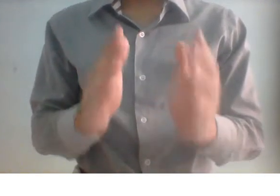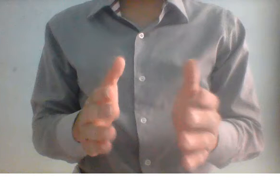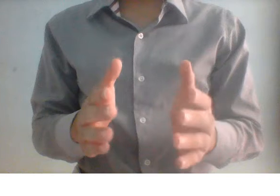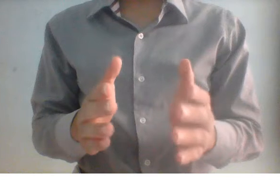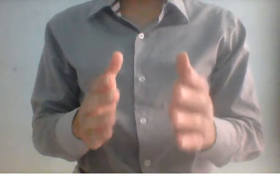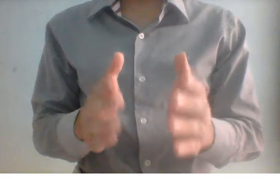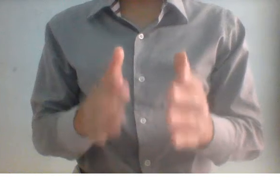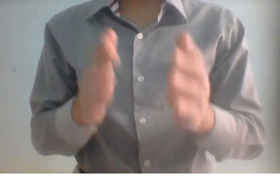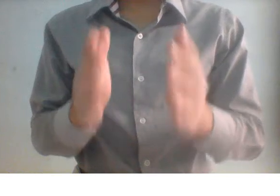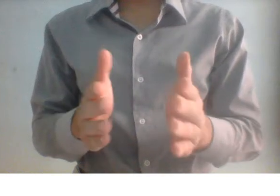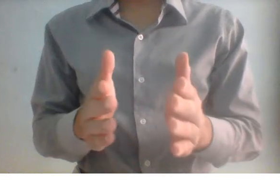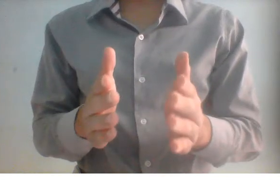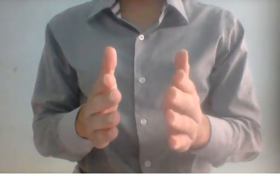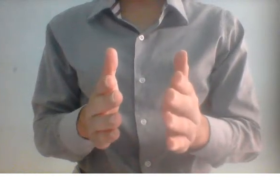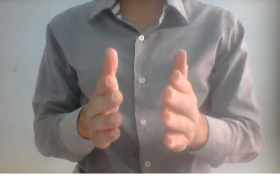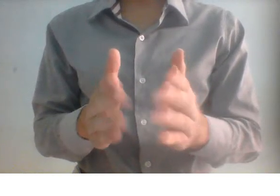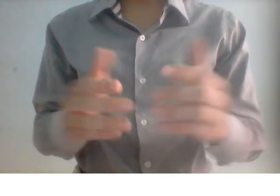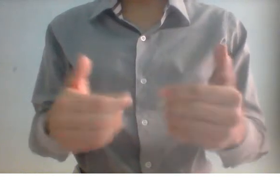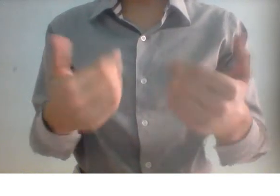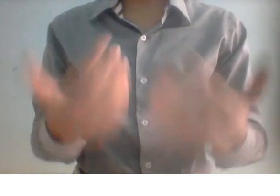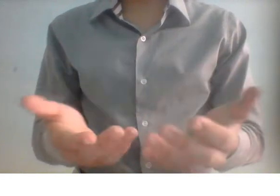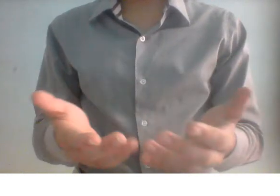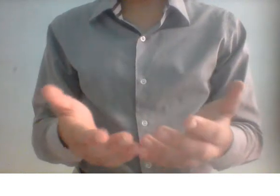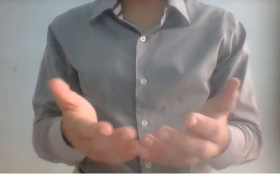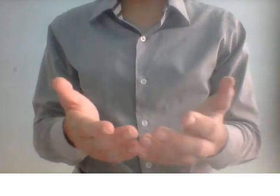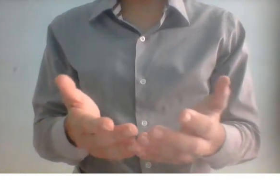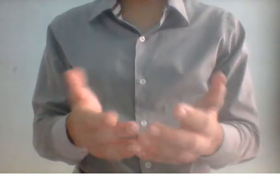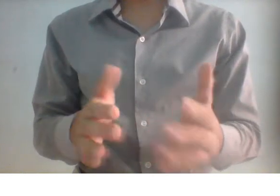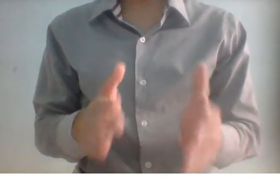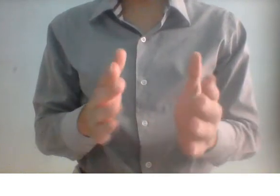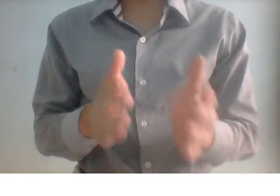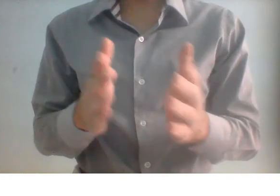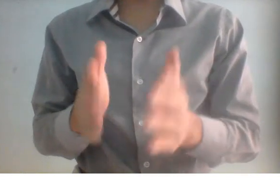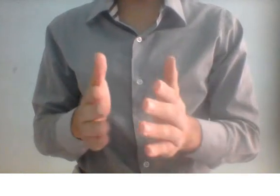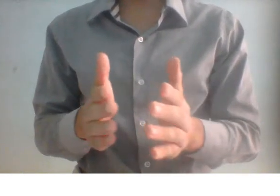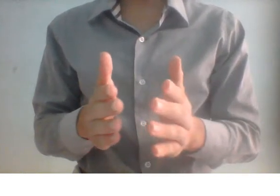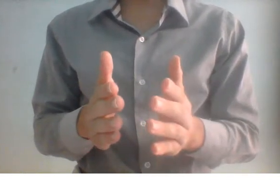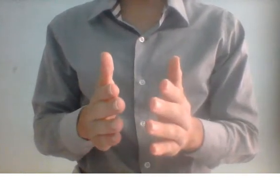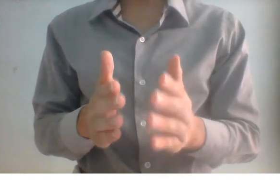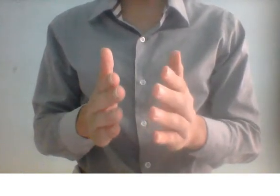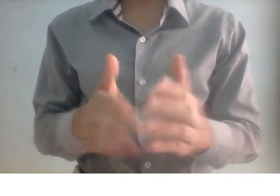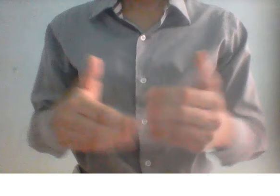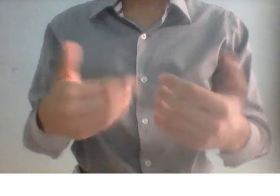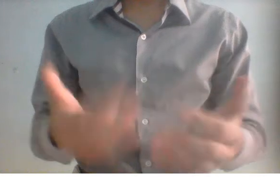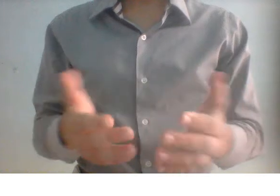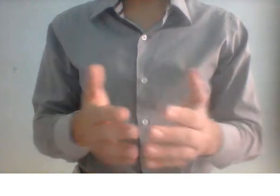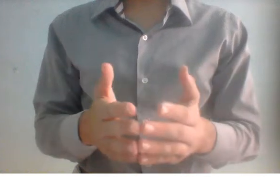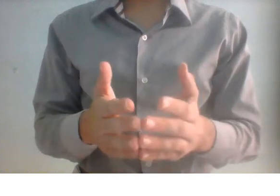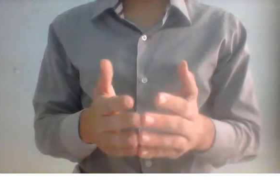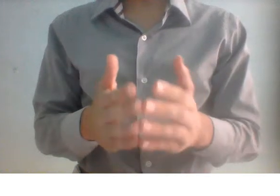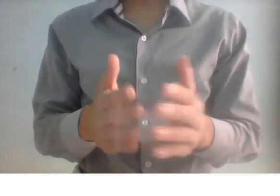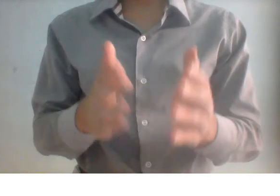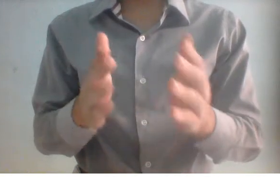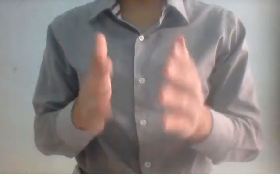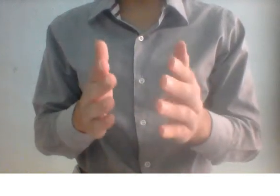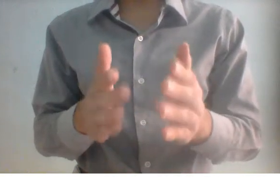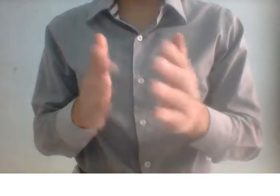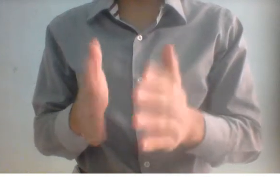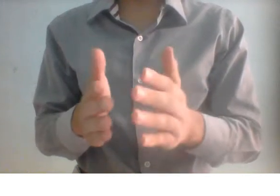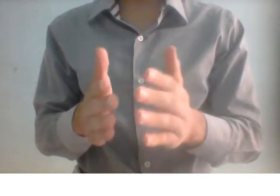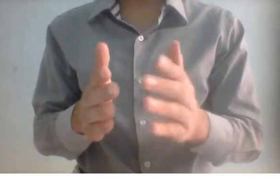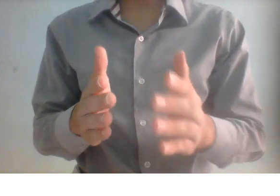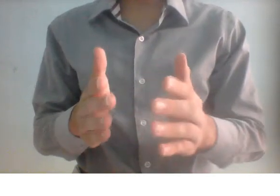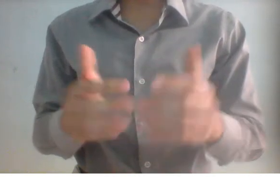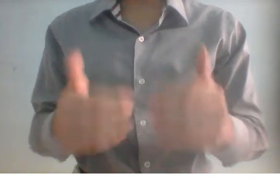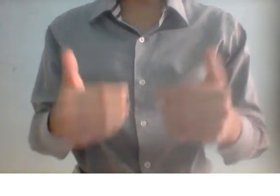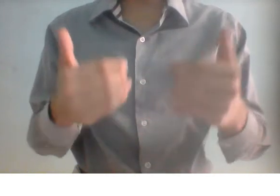Pemex. Y ahora que si esta planta le dejan de suministrar, ¿qué va a ocurrir? Pues bueno, los que se van a ver más afectados no necesariamente va a significar que va a